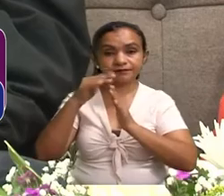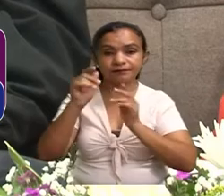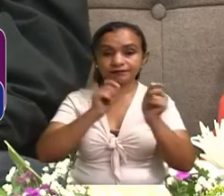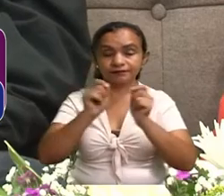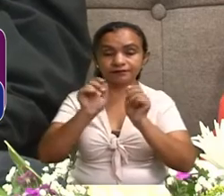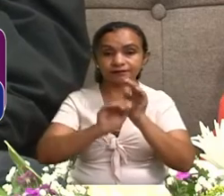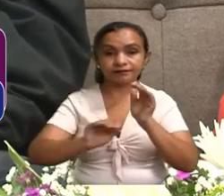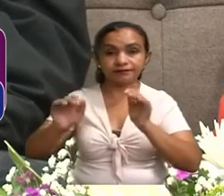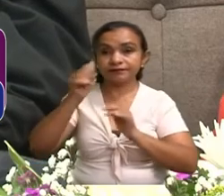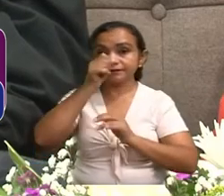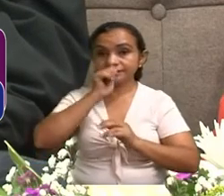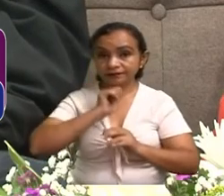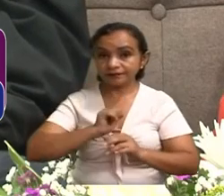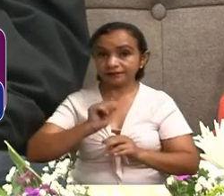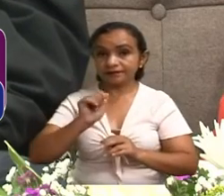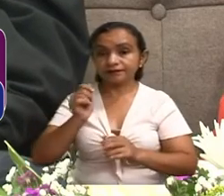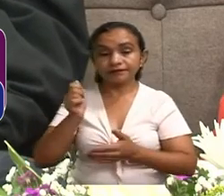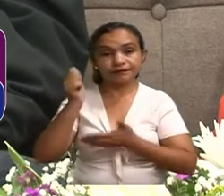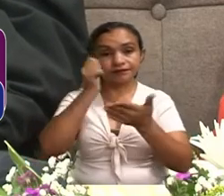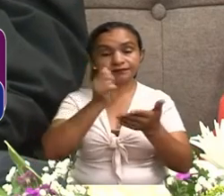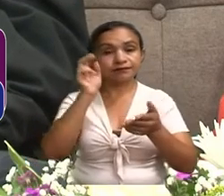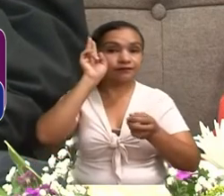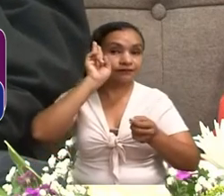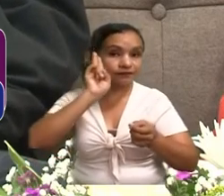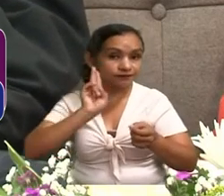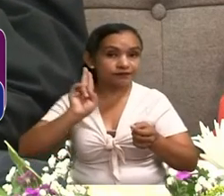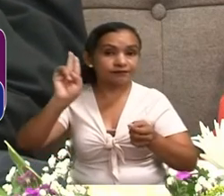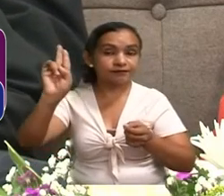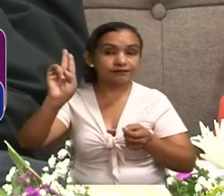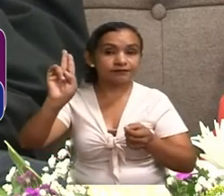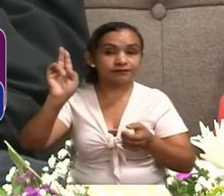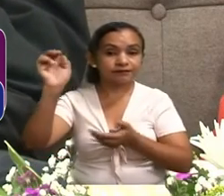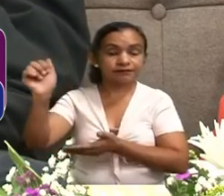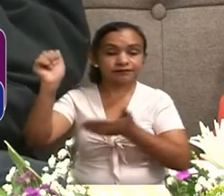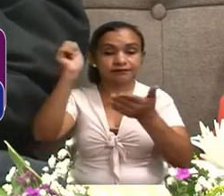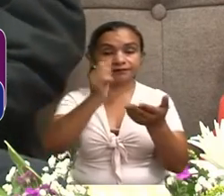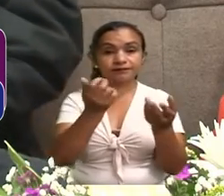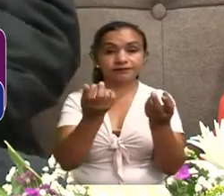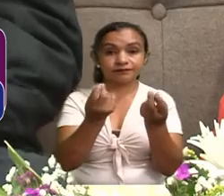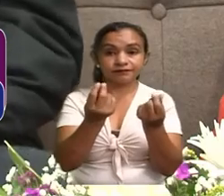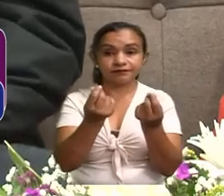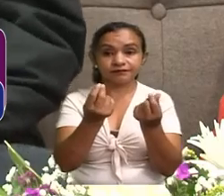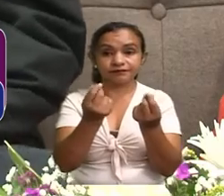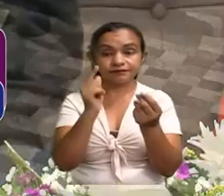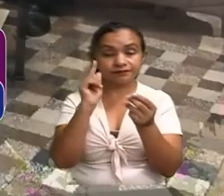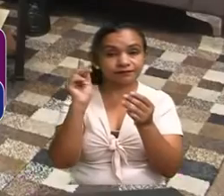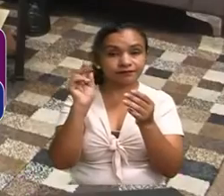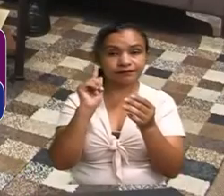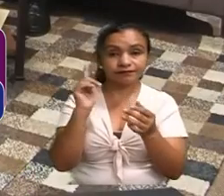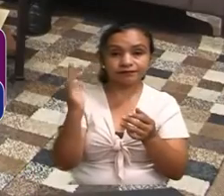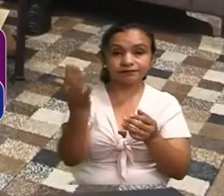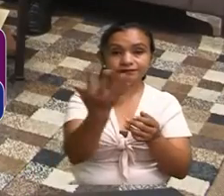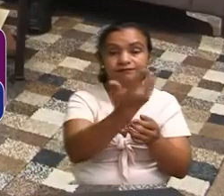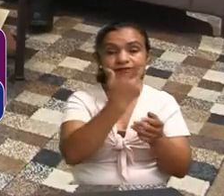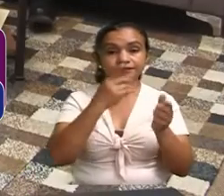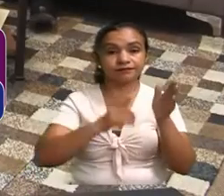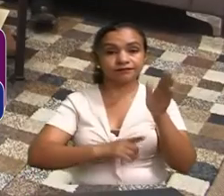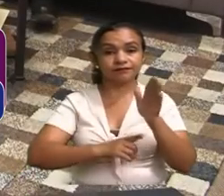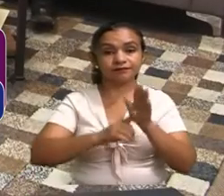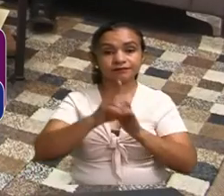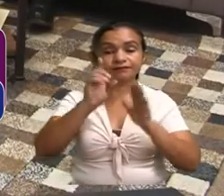para llevar el agua, sino que también invertir en las universidades. Estamos hablando de la inversión de manera integral. Invertir en el desarrollo de